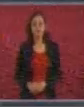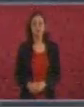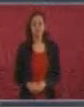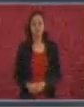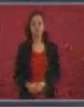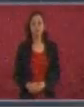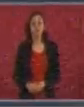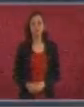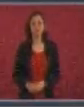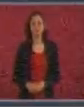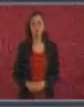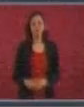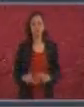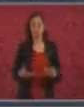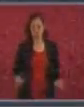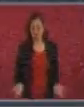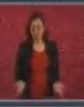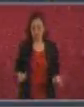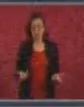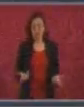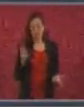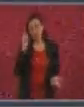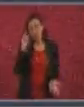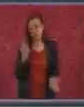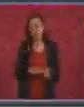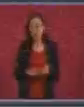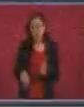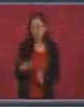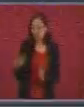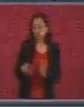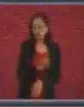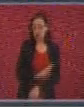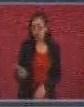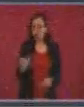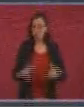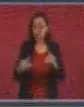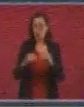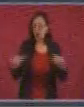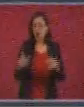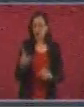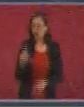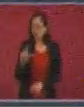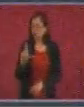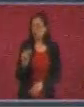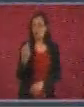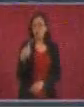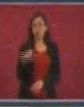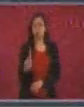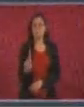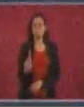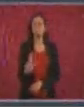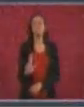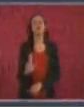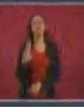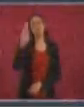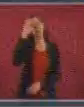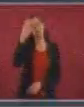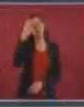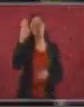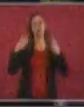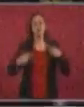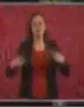bien señalaba Felipe, cuál va a ser la situación que los ciudadanos digan, no, ya no queremos